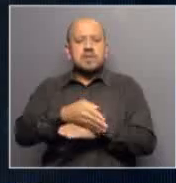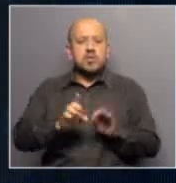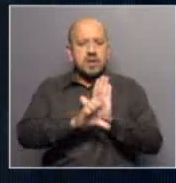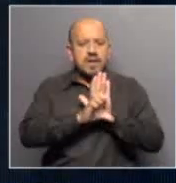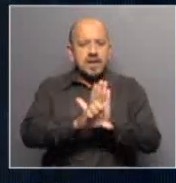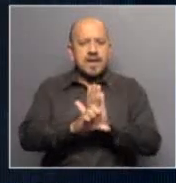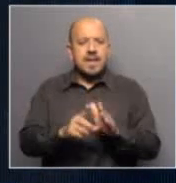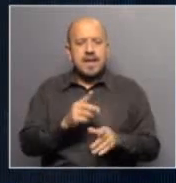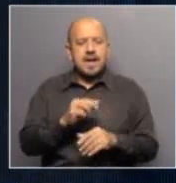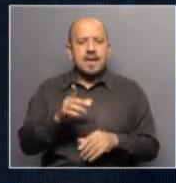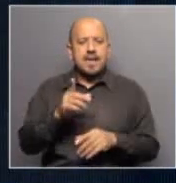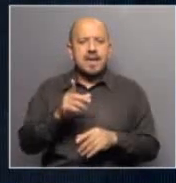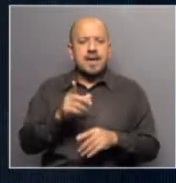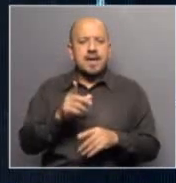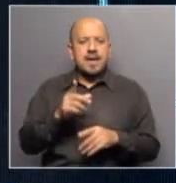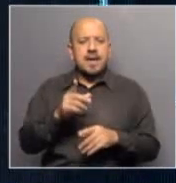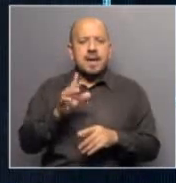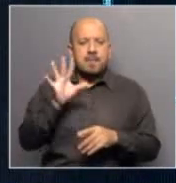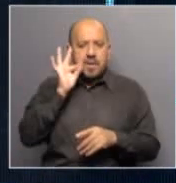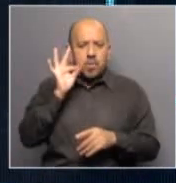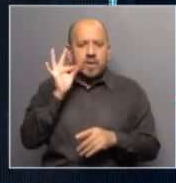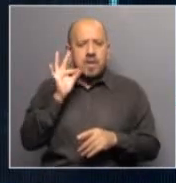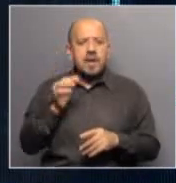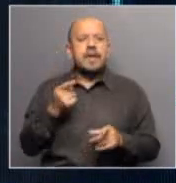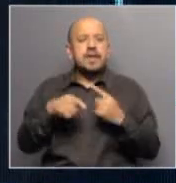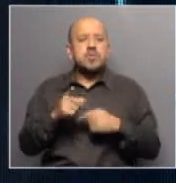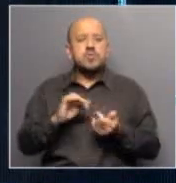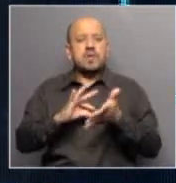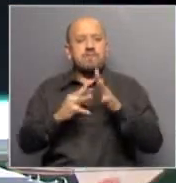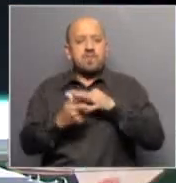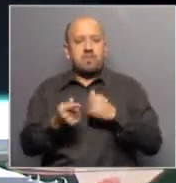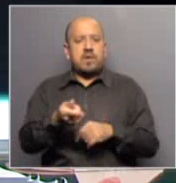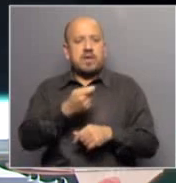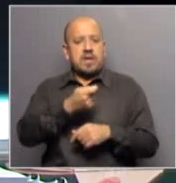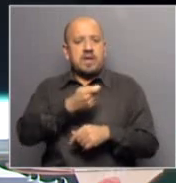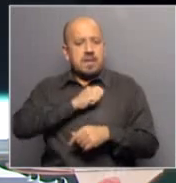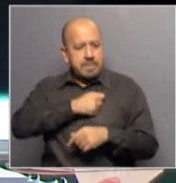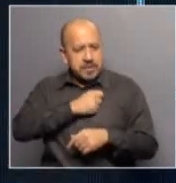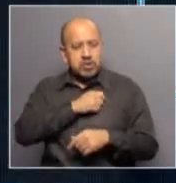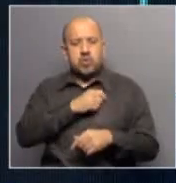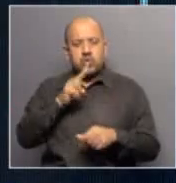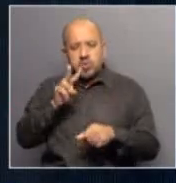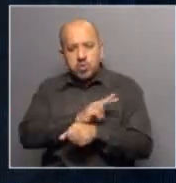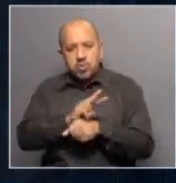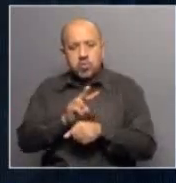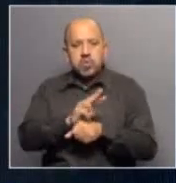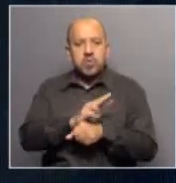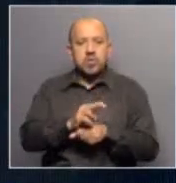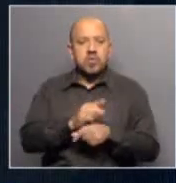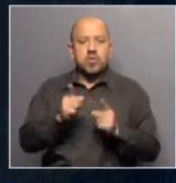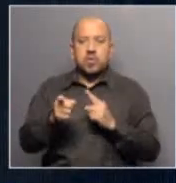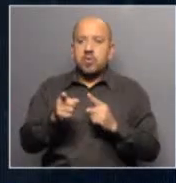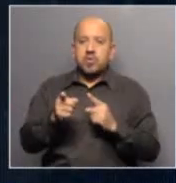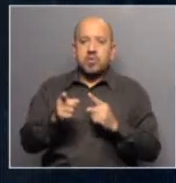El acceso legal es una forma de fiscalizar. La fiscalización que